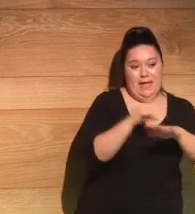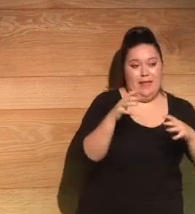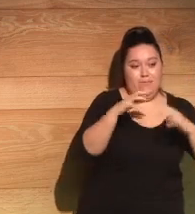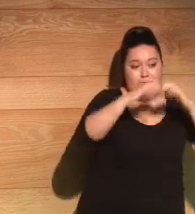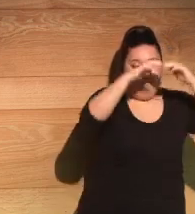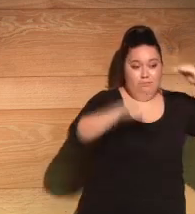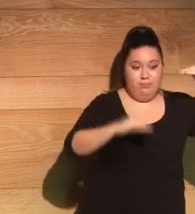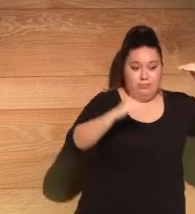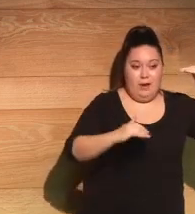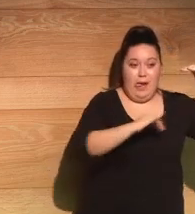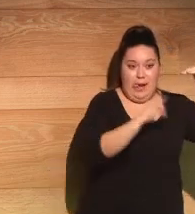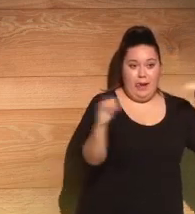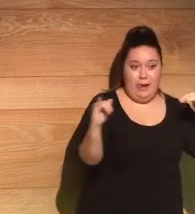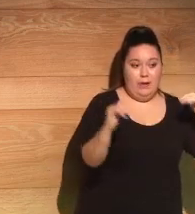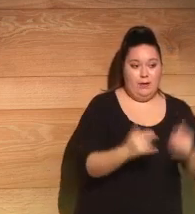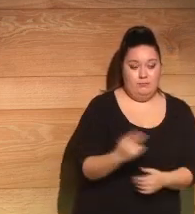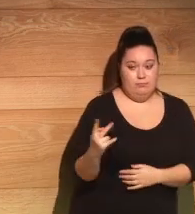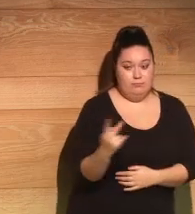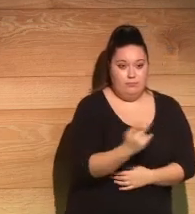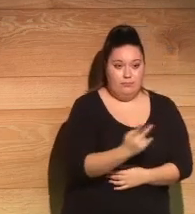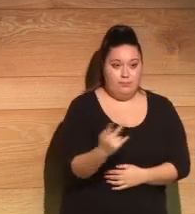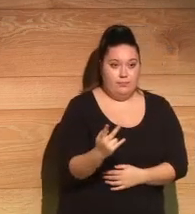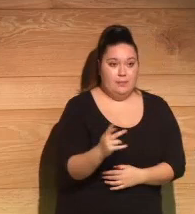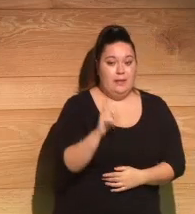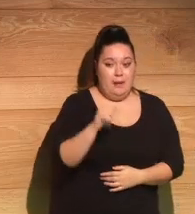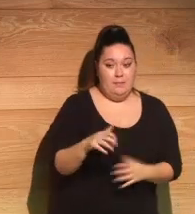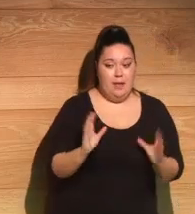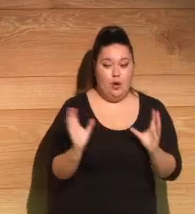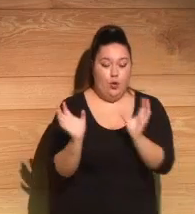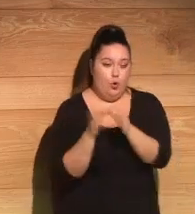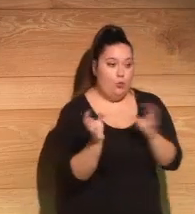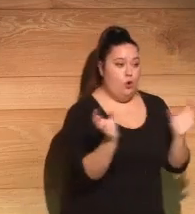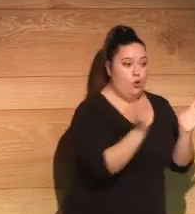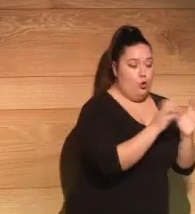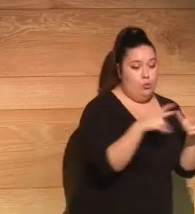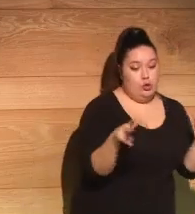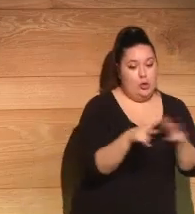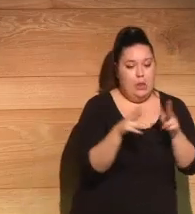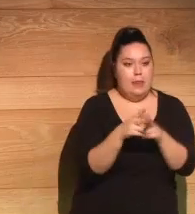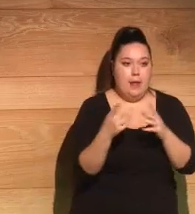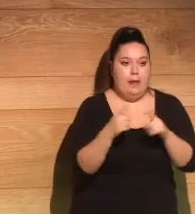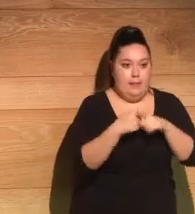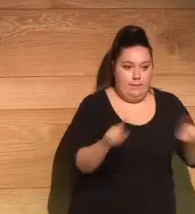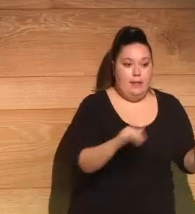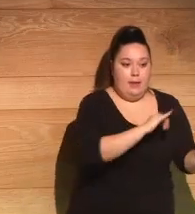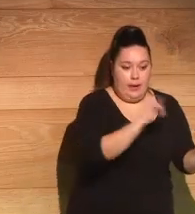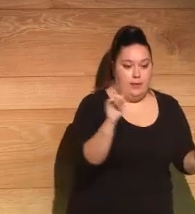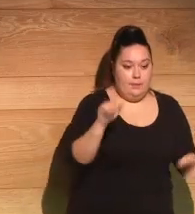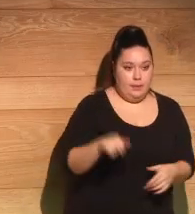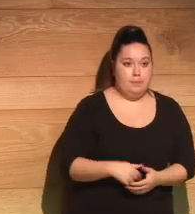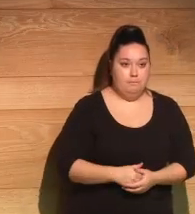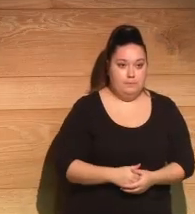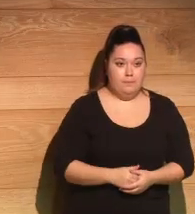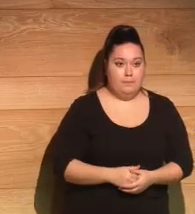y campo, y a veces también entre clases, pero casi es más importante la ciudad y campo. Pero